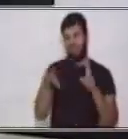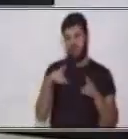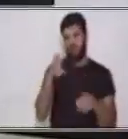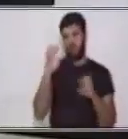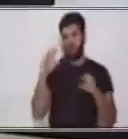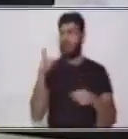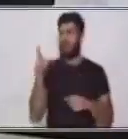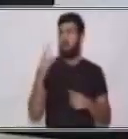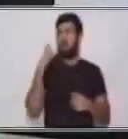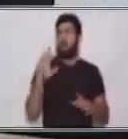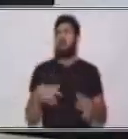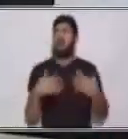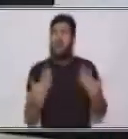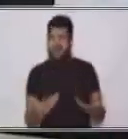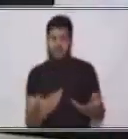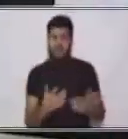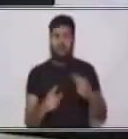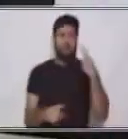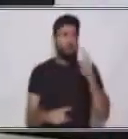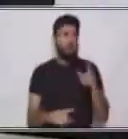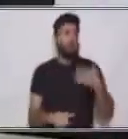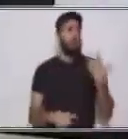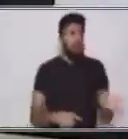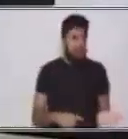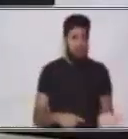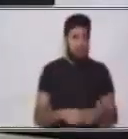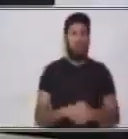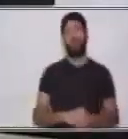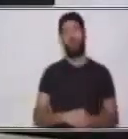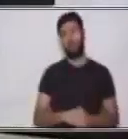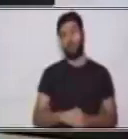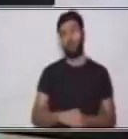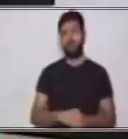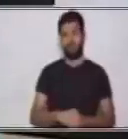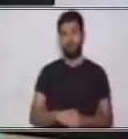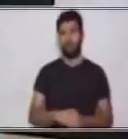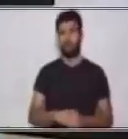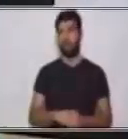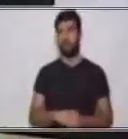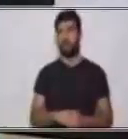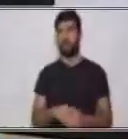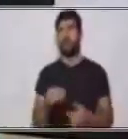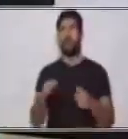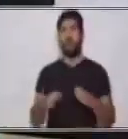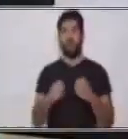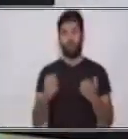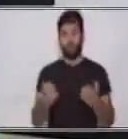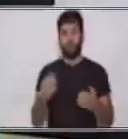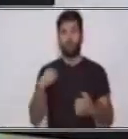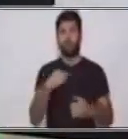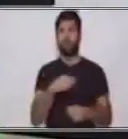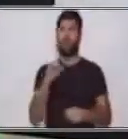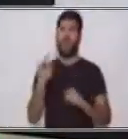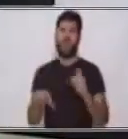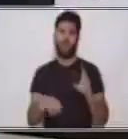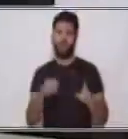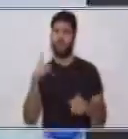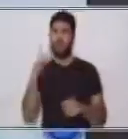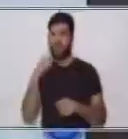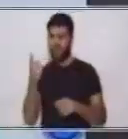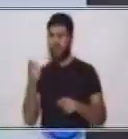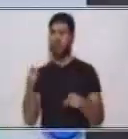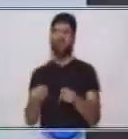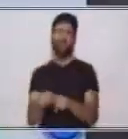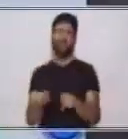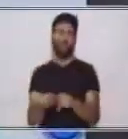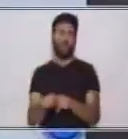pregunta que es muy sonada también. ¿Para qué nos puede servir la lectura? Y muchas veces nosotros escuchamos siempre las mismas respuestas, y sí,